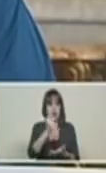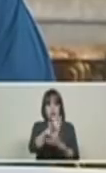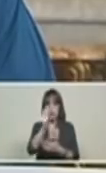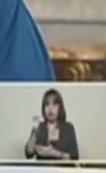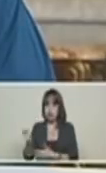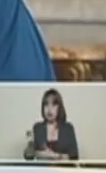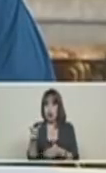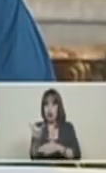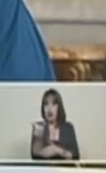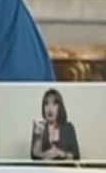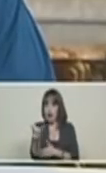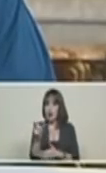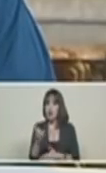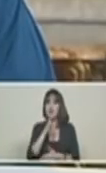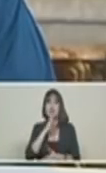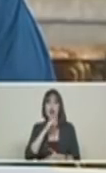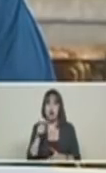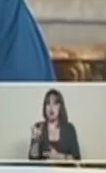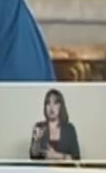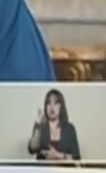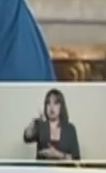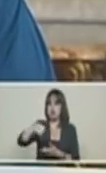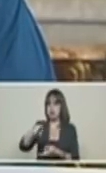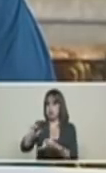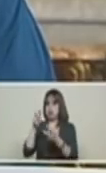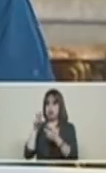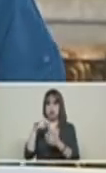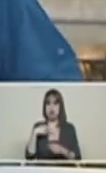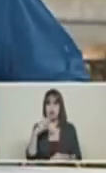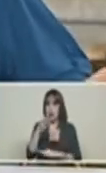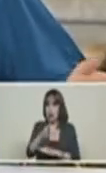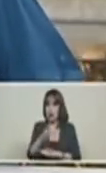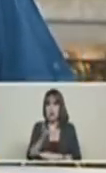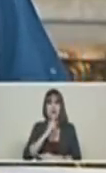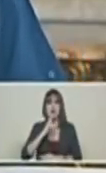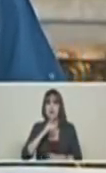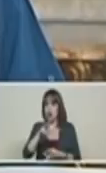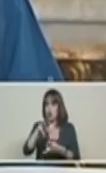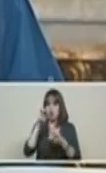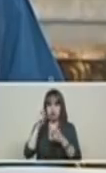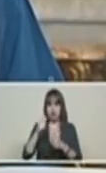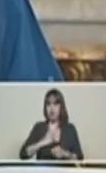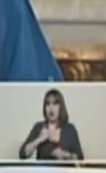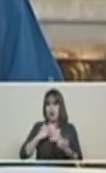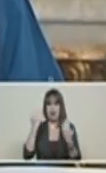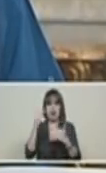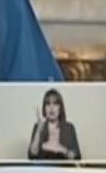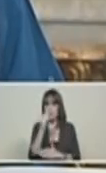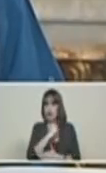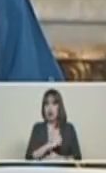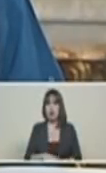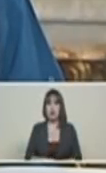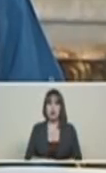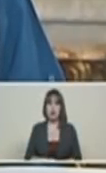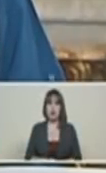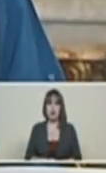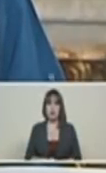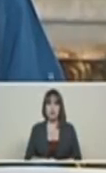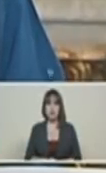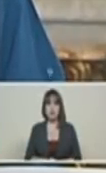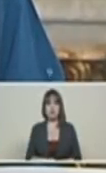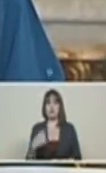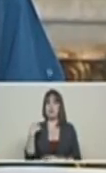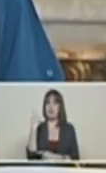Liberen el billete, compadre. Está en el arca de los bancos.